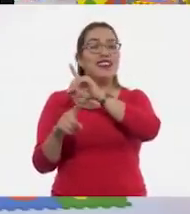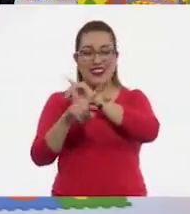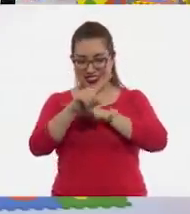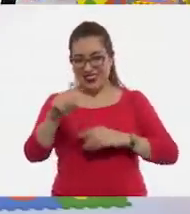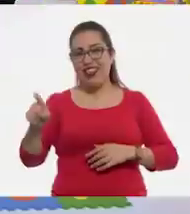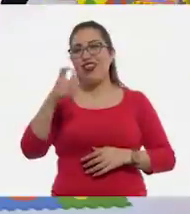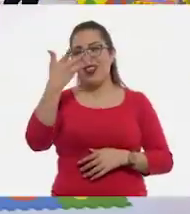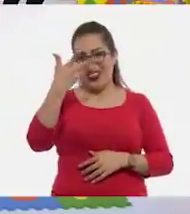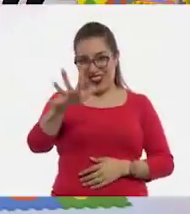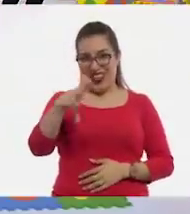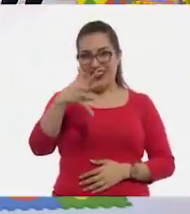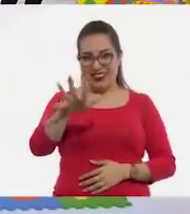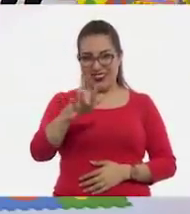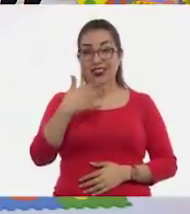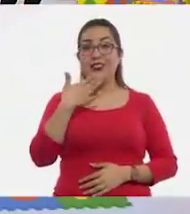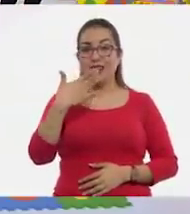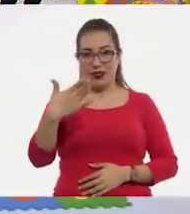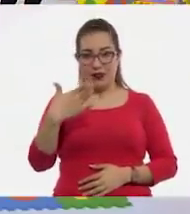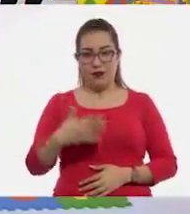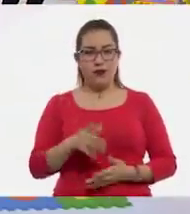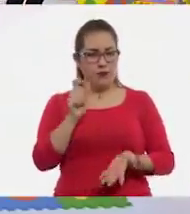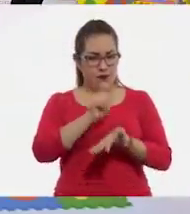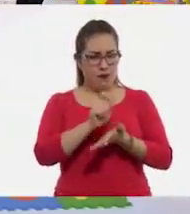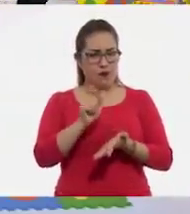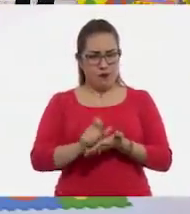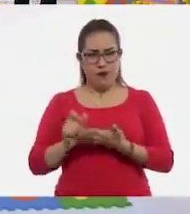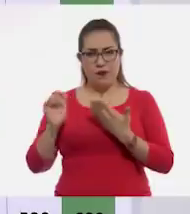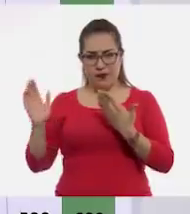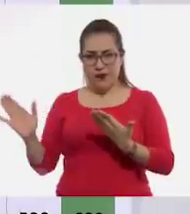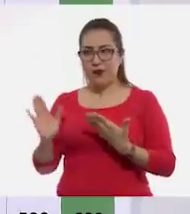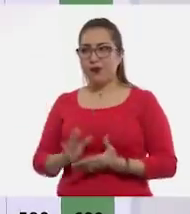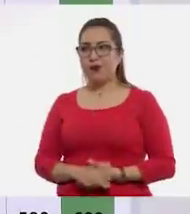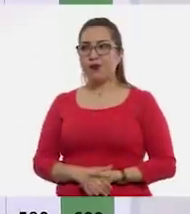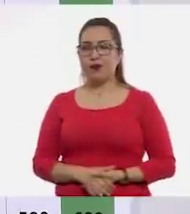110. Muy bien. Perfecto. Vamos a anotar aquí